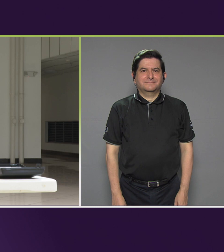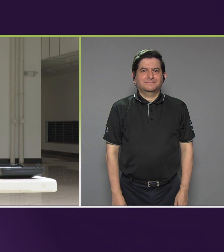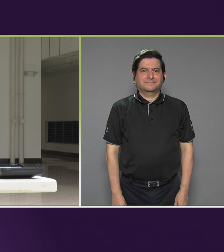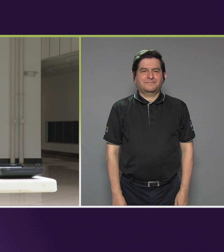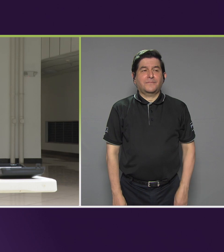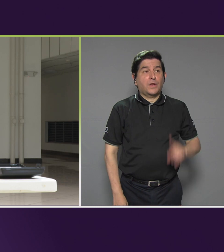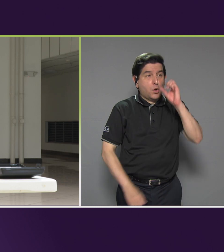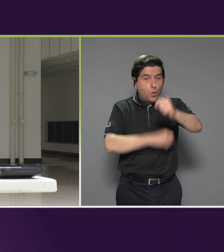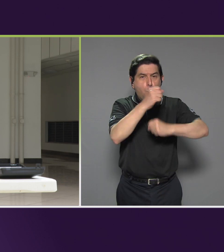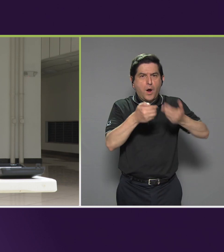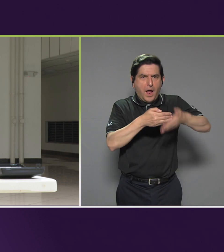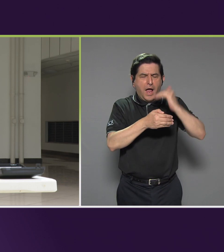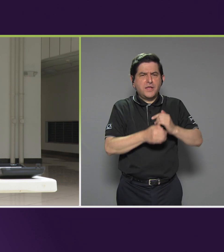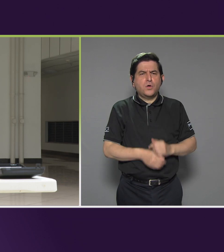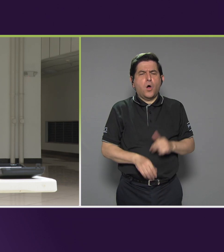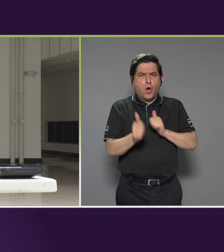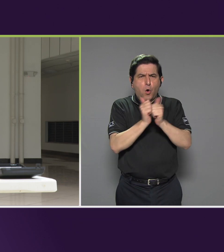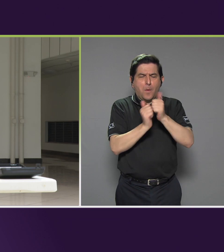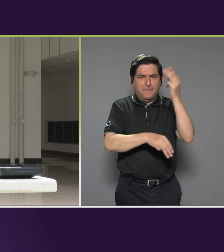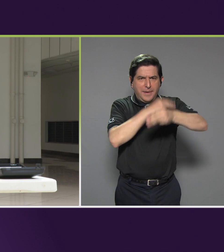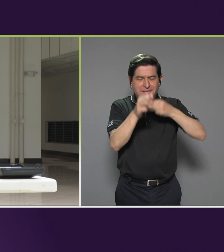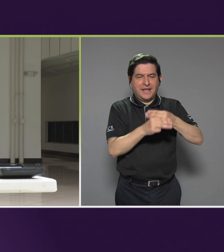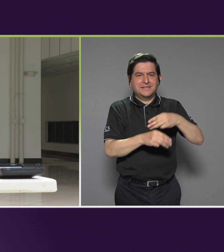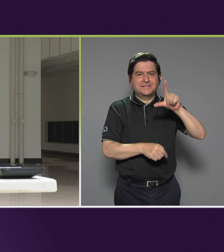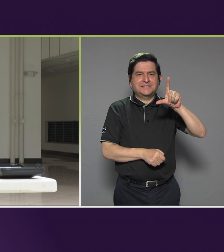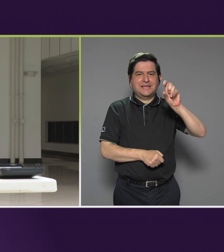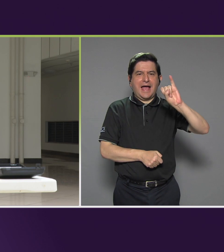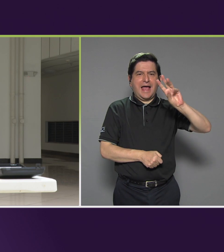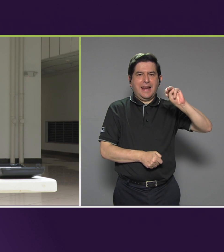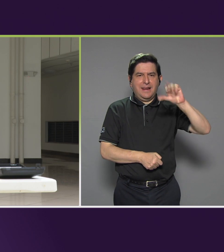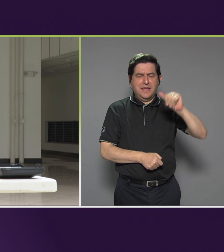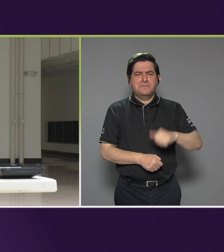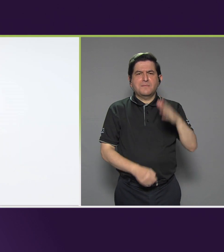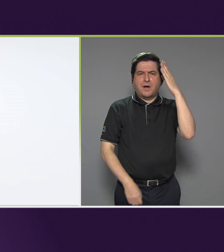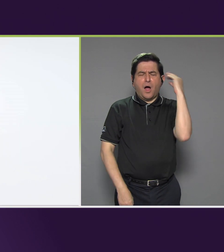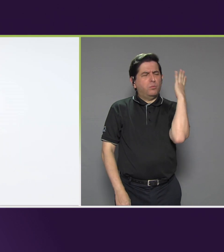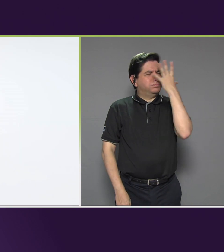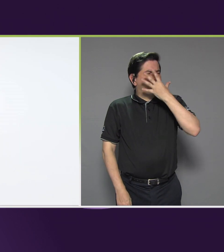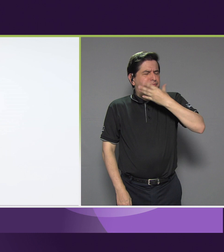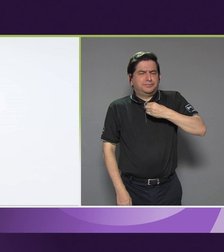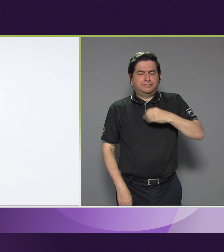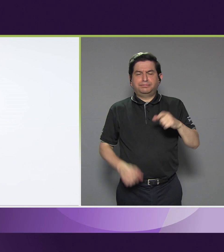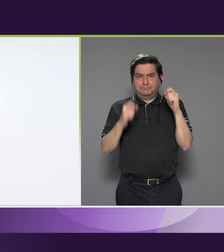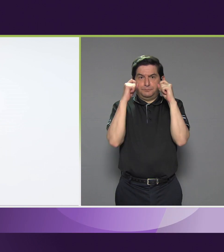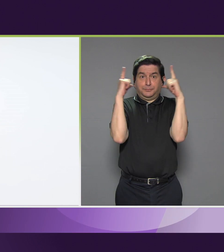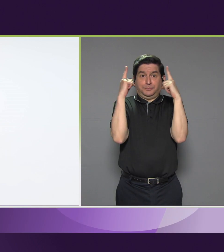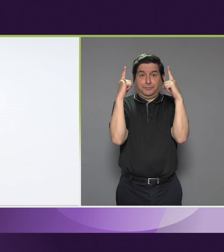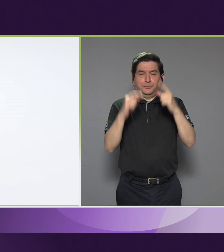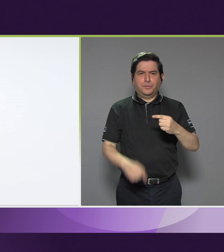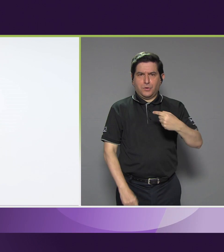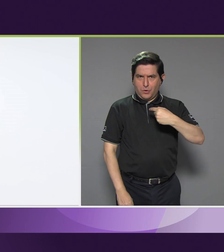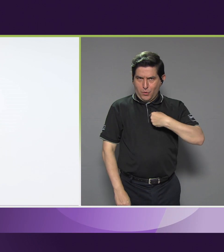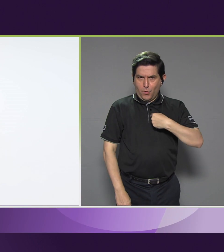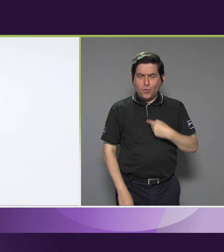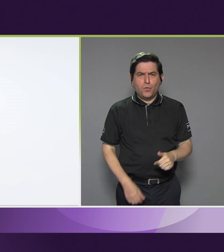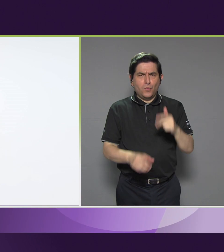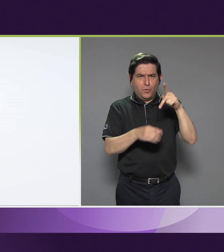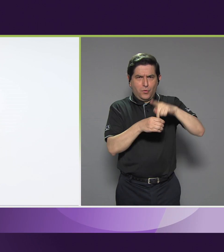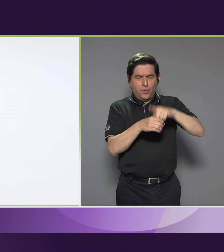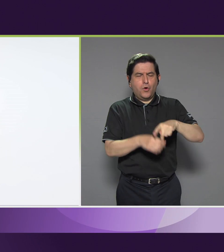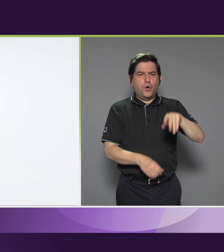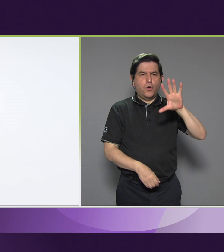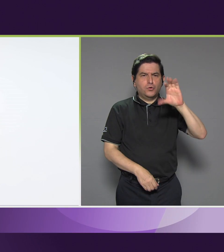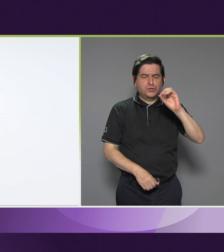Entonces, hace un año fue la Copa Mundial en Lima. Fue una experiencia muy bonita, muy impresionante, al estar con más de